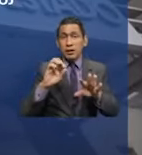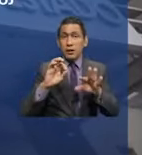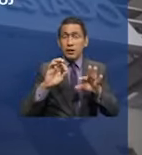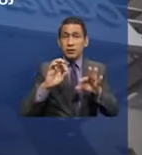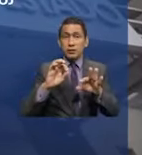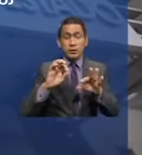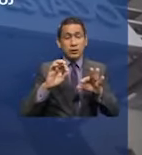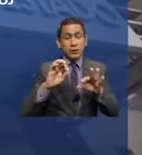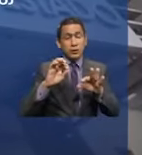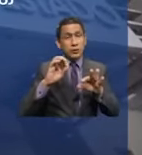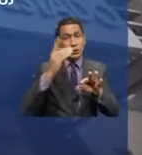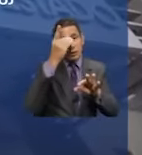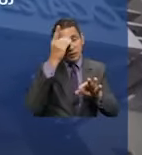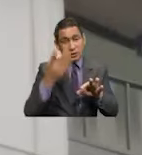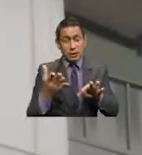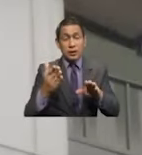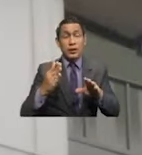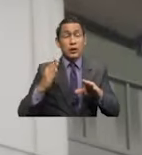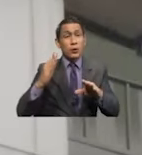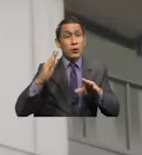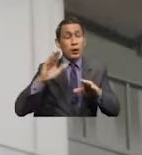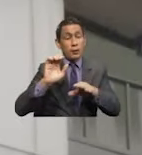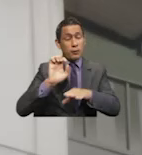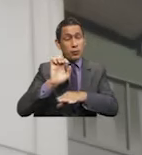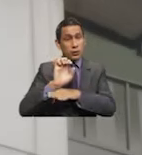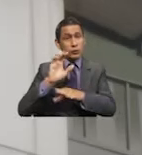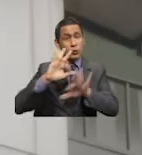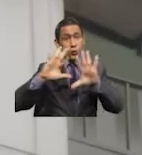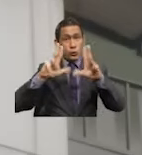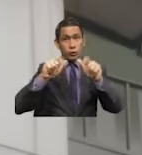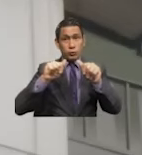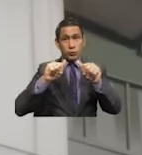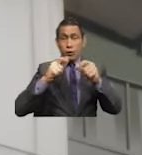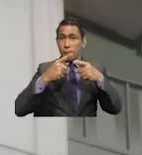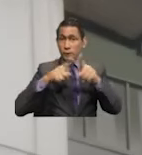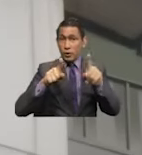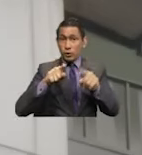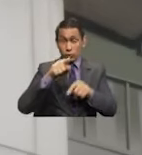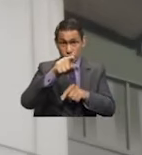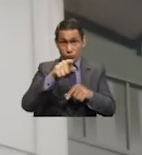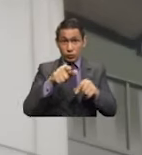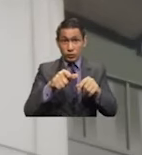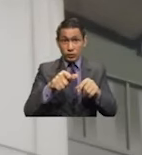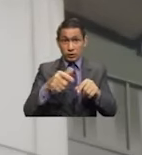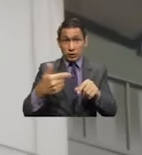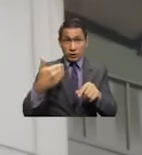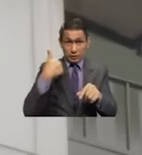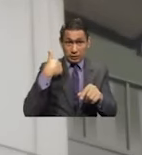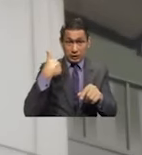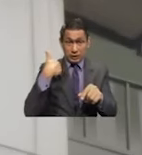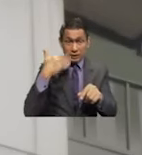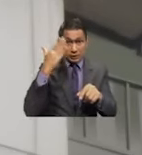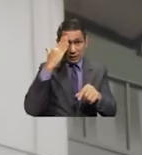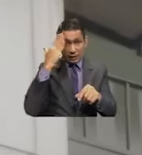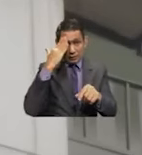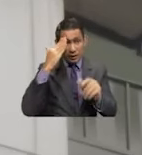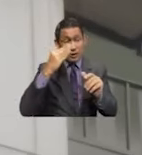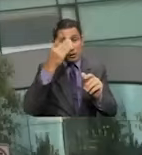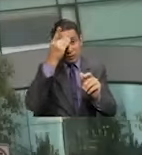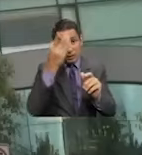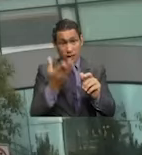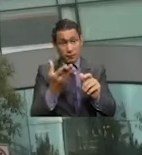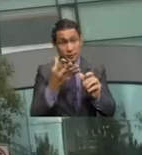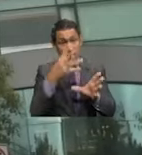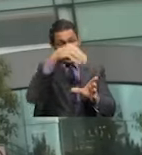Estado en hechos de corrupción. Si usted desea conocer si tiene algún tipo de monto pendiente con la Contraloría General del